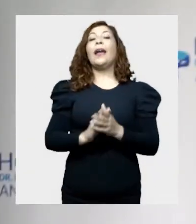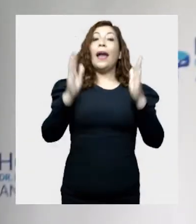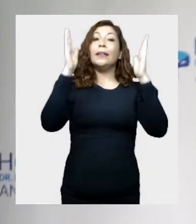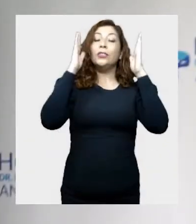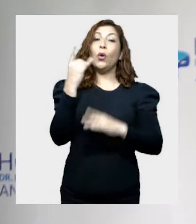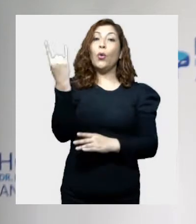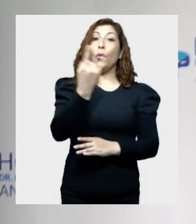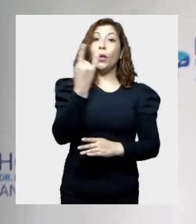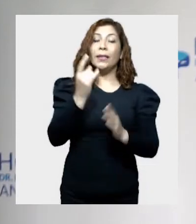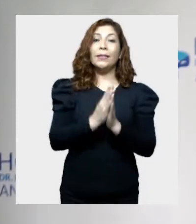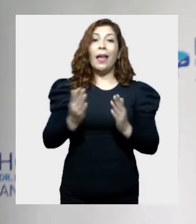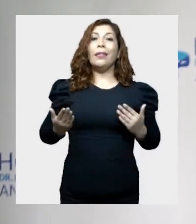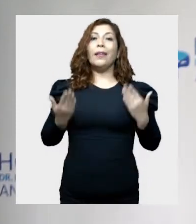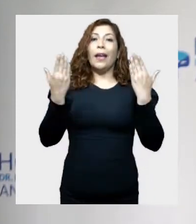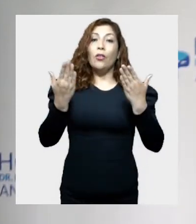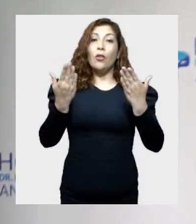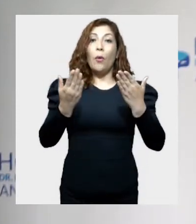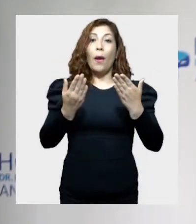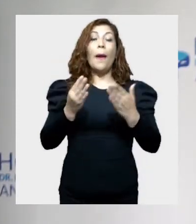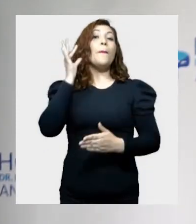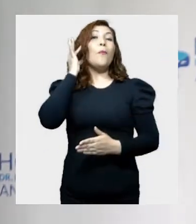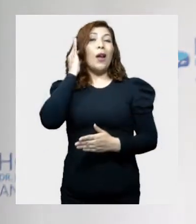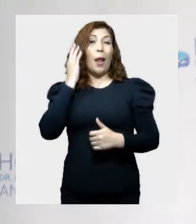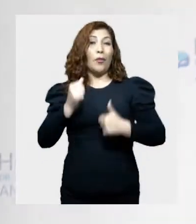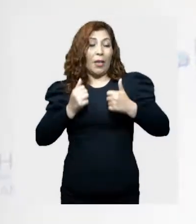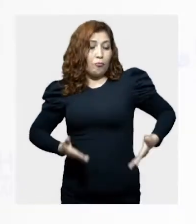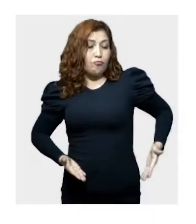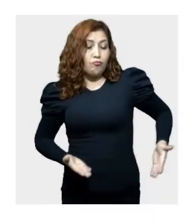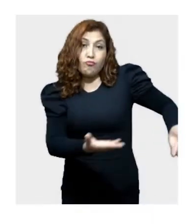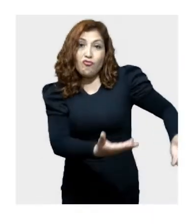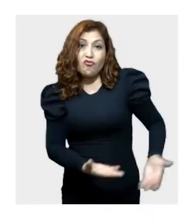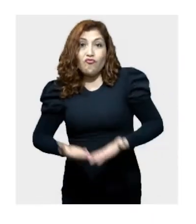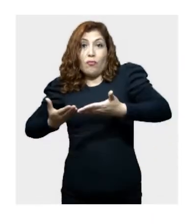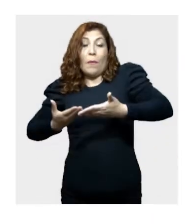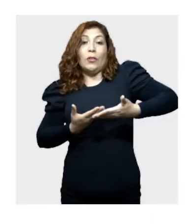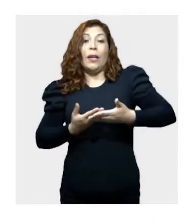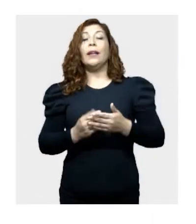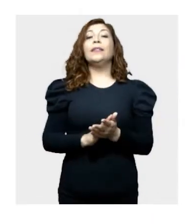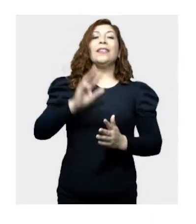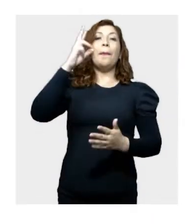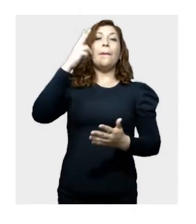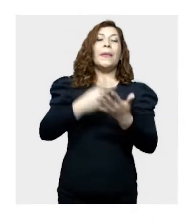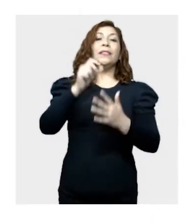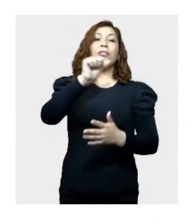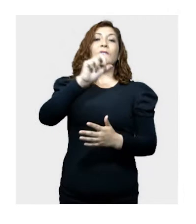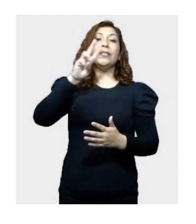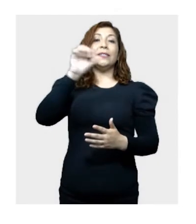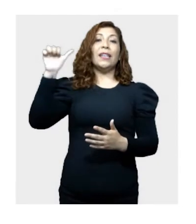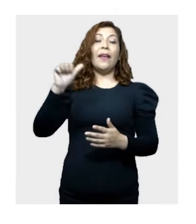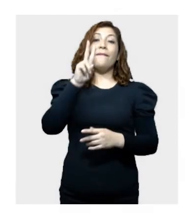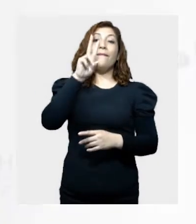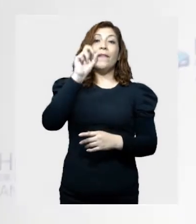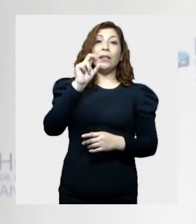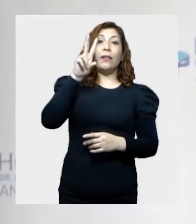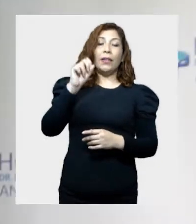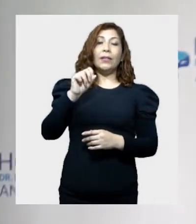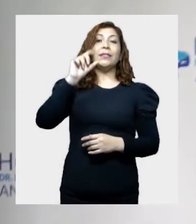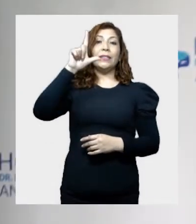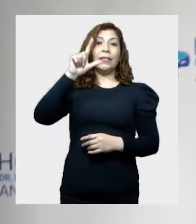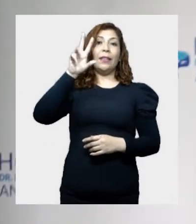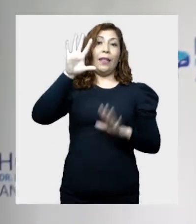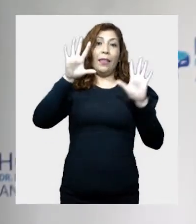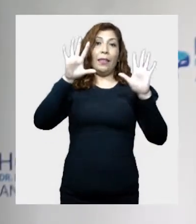de urgencia entregadas por matronas. En 2019 fueron 3.736 y en el 2020